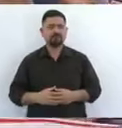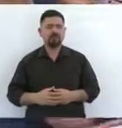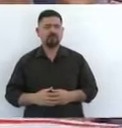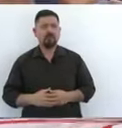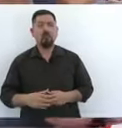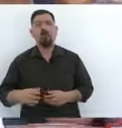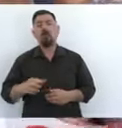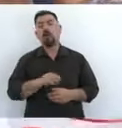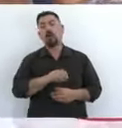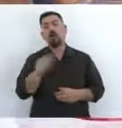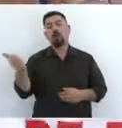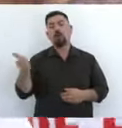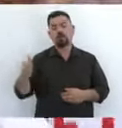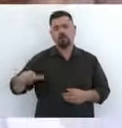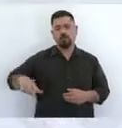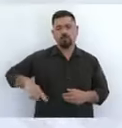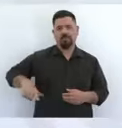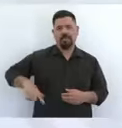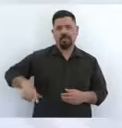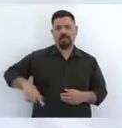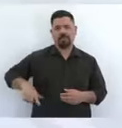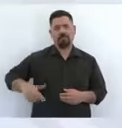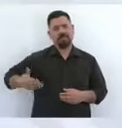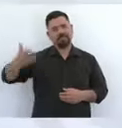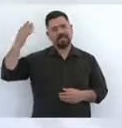En otros gobiernos,